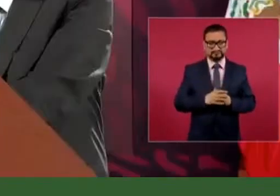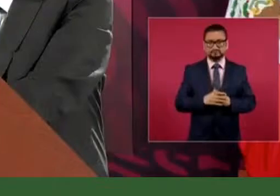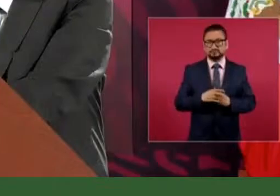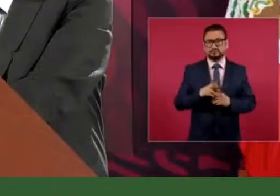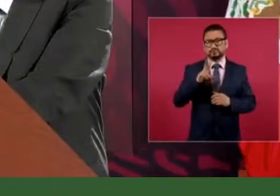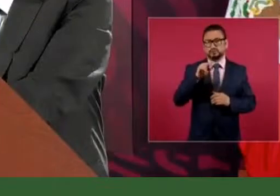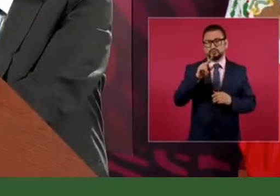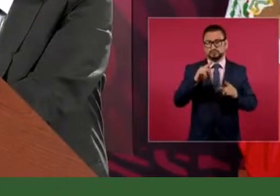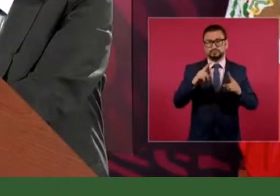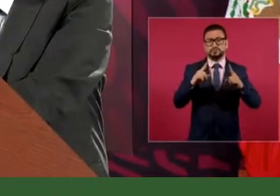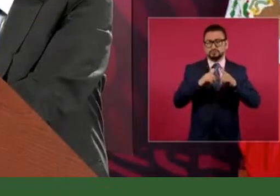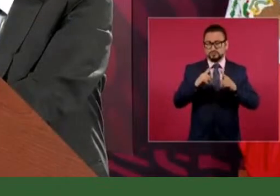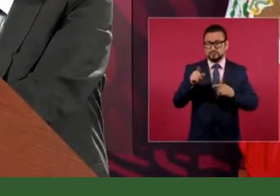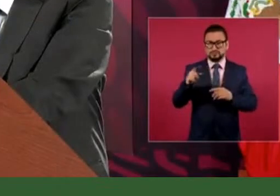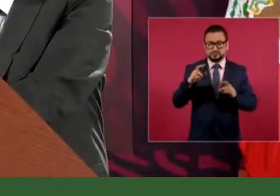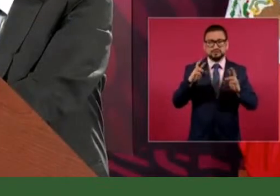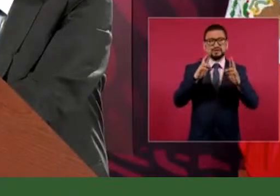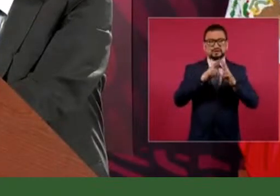antirreligioso,